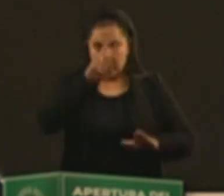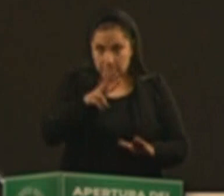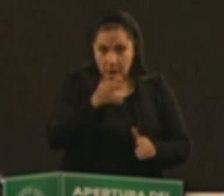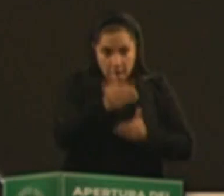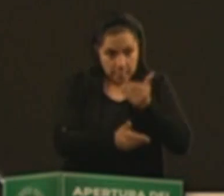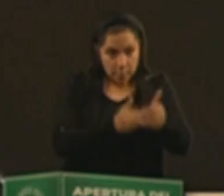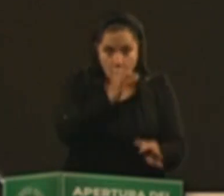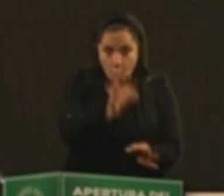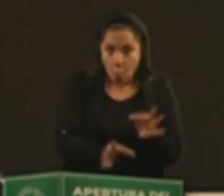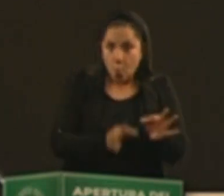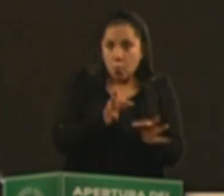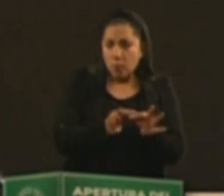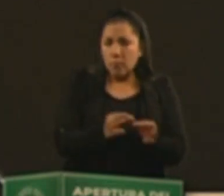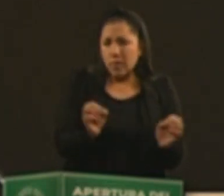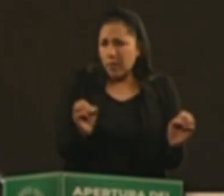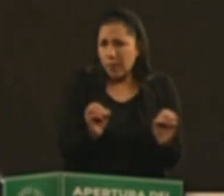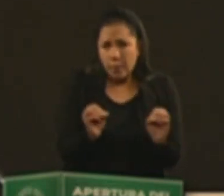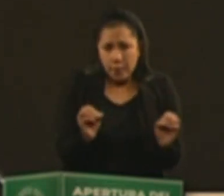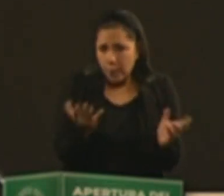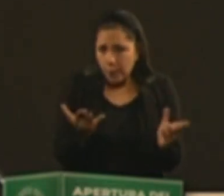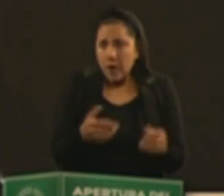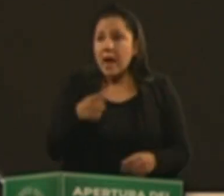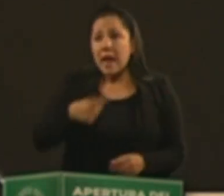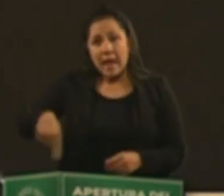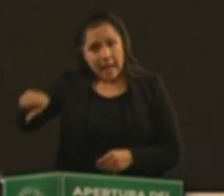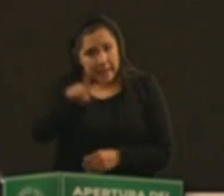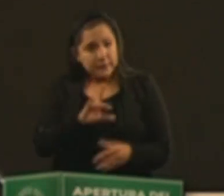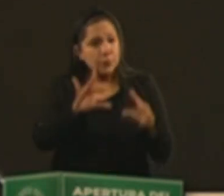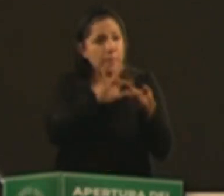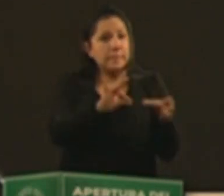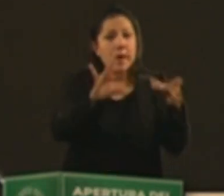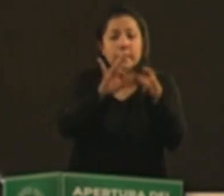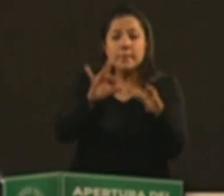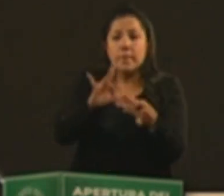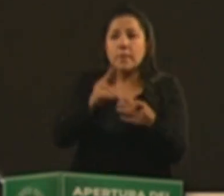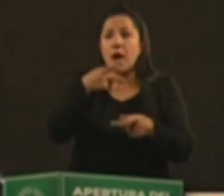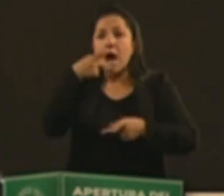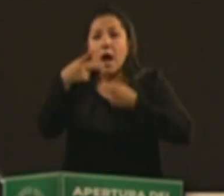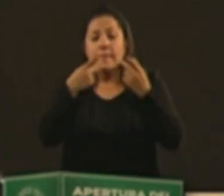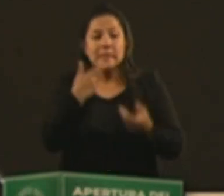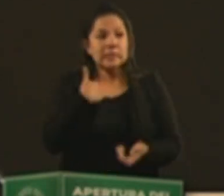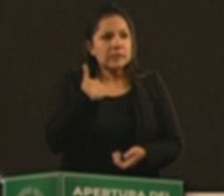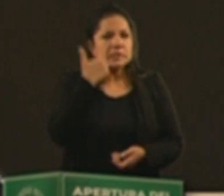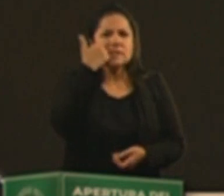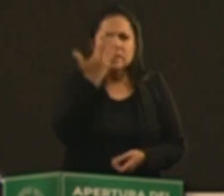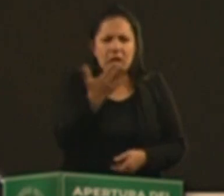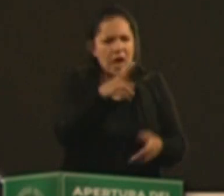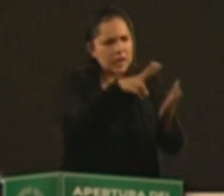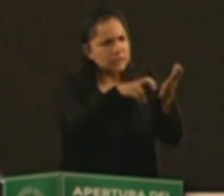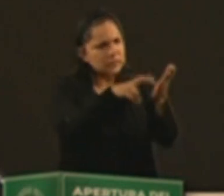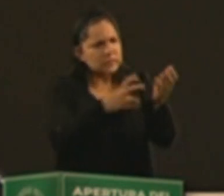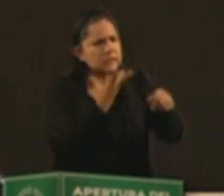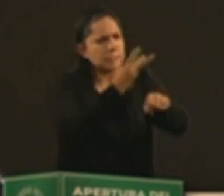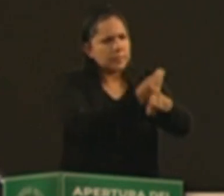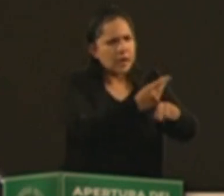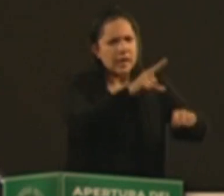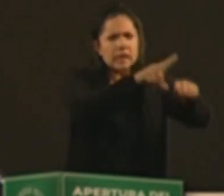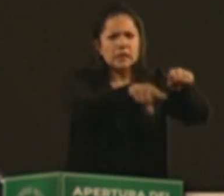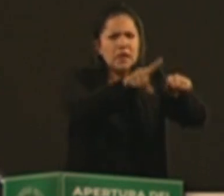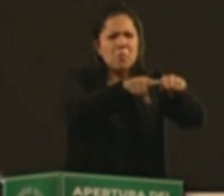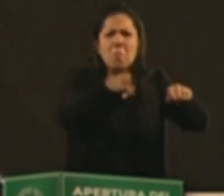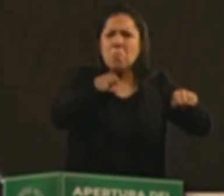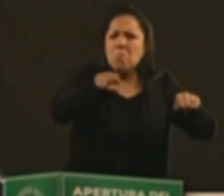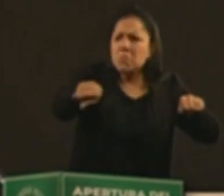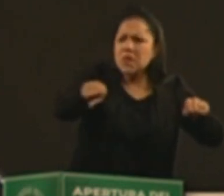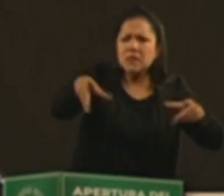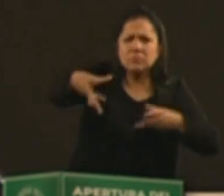que se están convirtiendo en todo lo que se comprometieron en combatir. Mientras tanto,